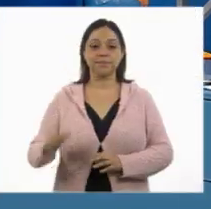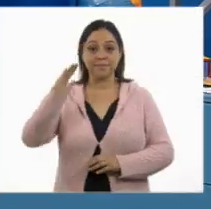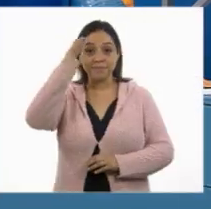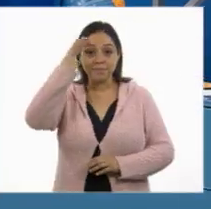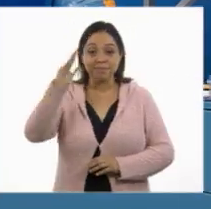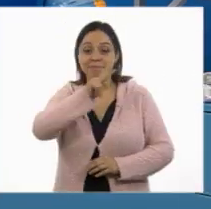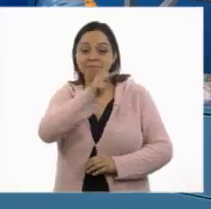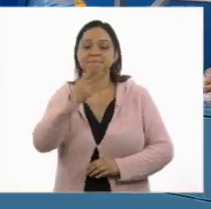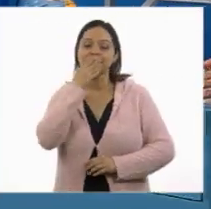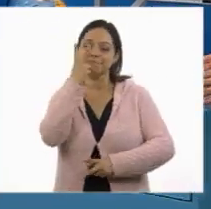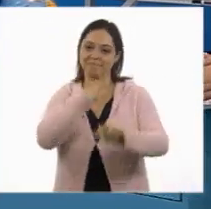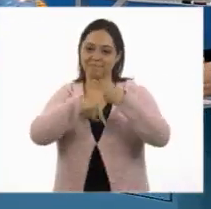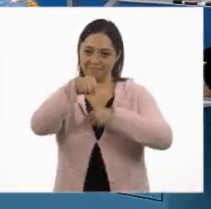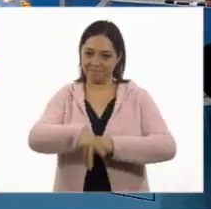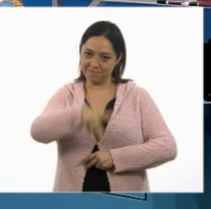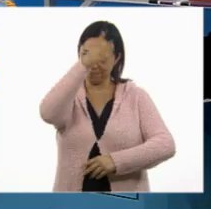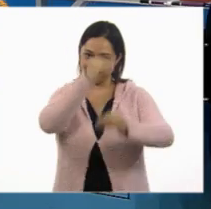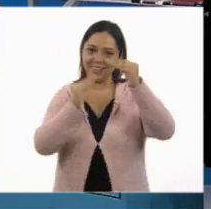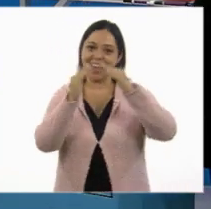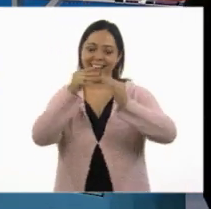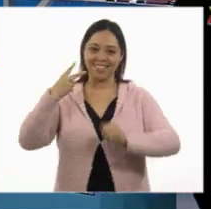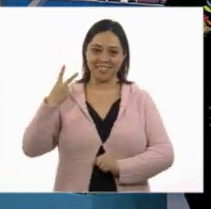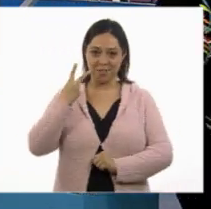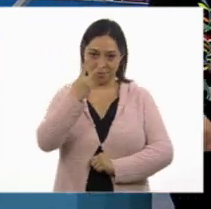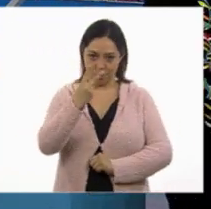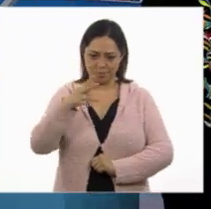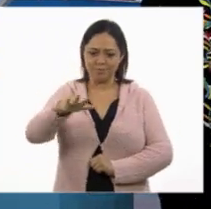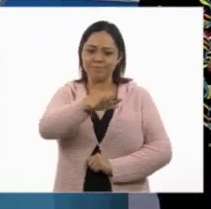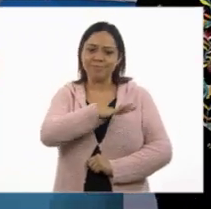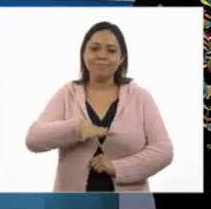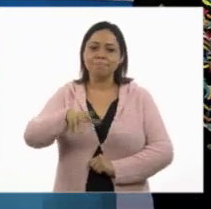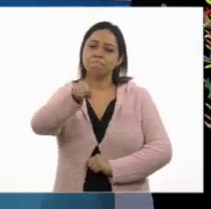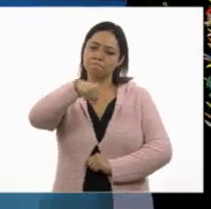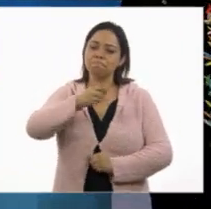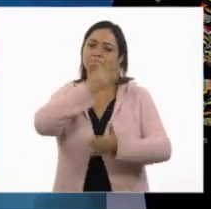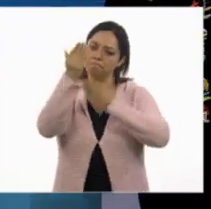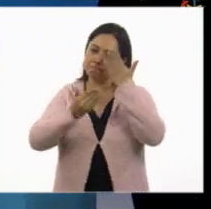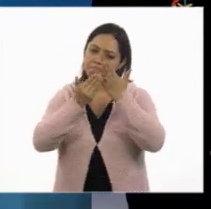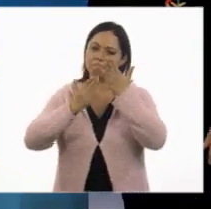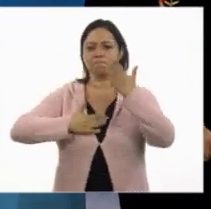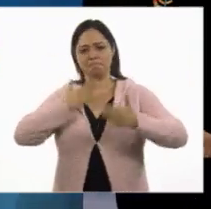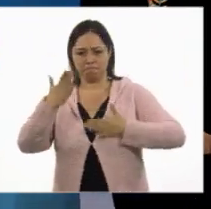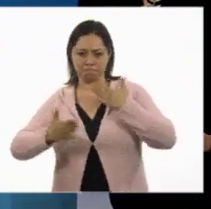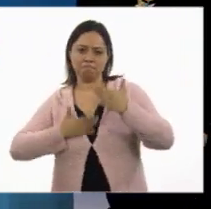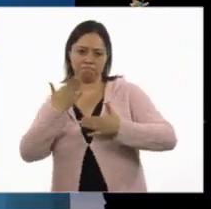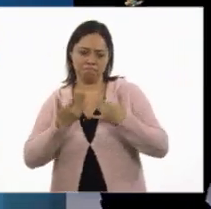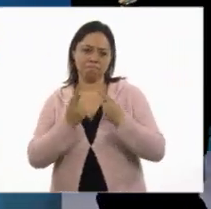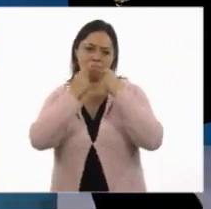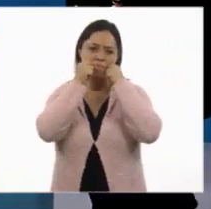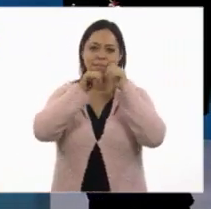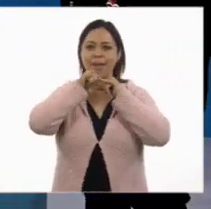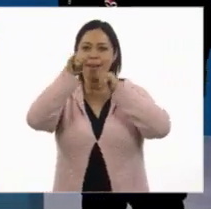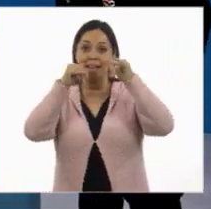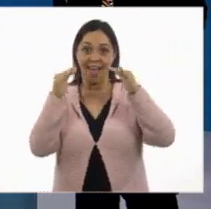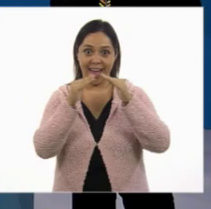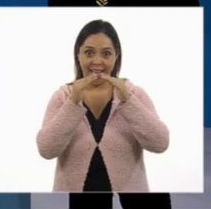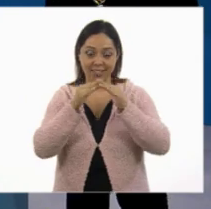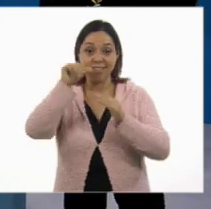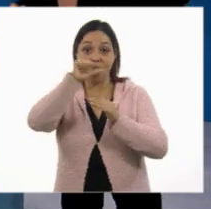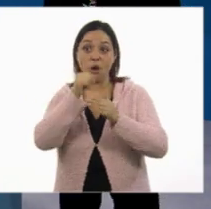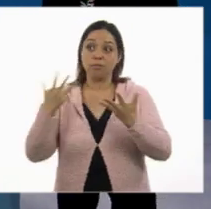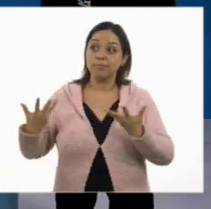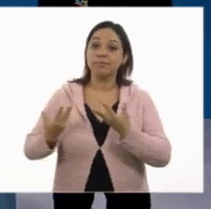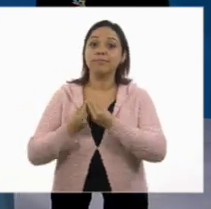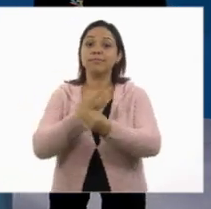Hola, les damos la bienvenida a Aprende en Casa 2, un espacio en donde vamos a poder estudiar y divertirnos desde nuestros hogares. Y hoy para esto nos acompaña